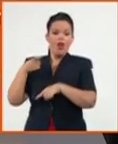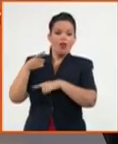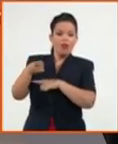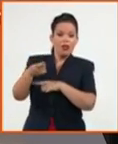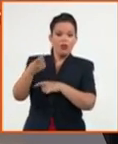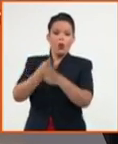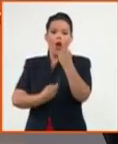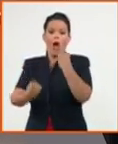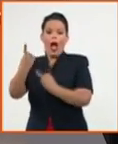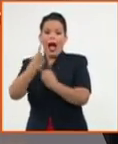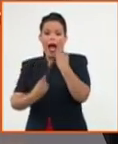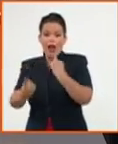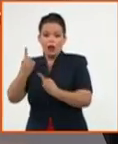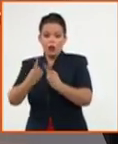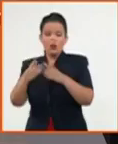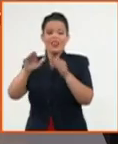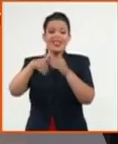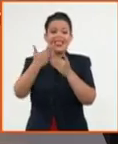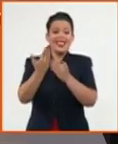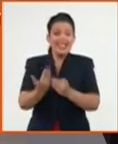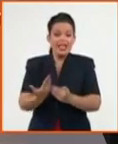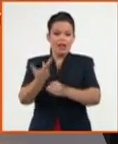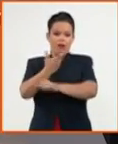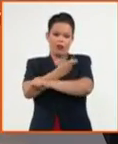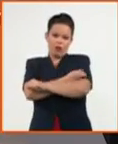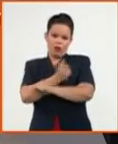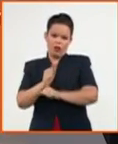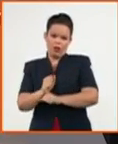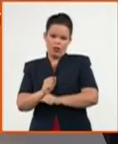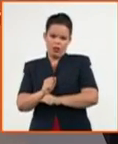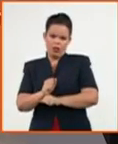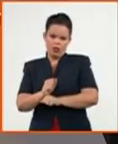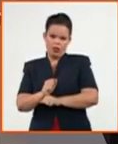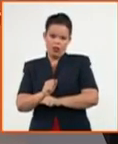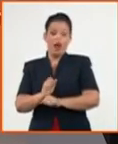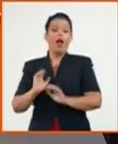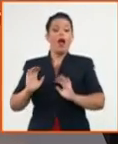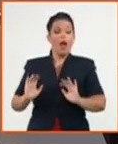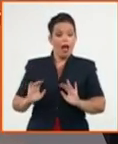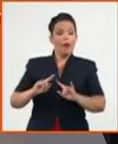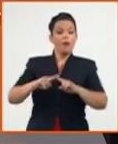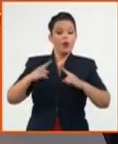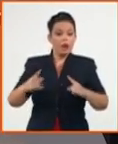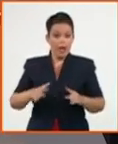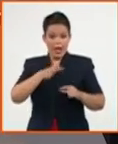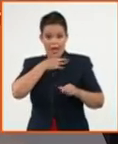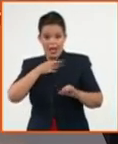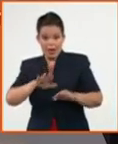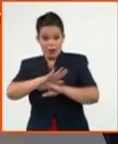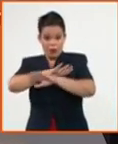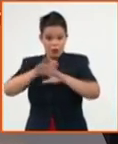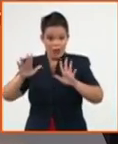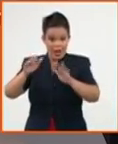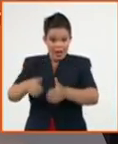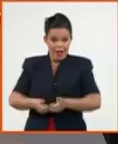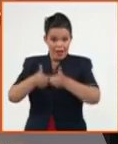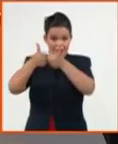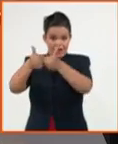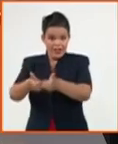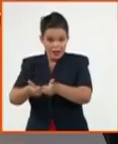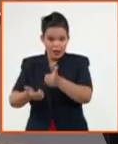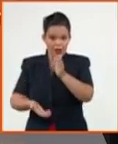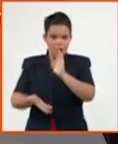porque porque toda vez que se recupere de ese plazo infeccioso agudo se puede no poder volar es a los que estés